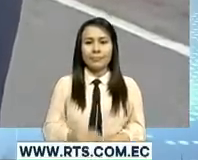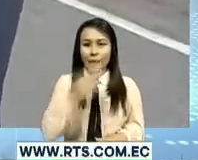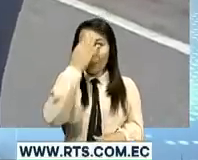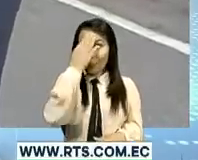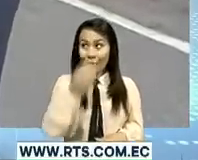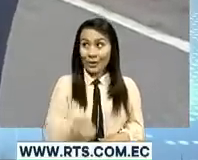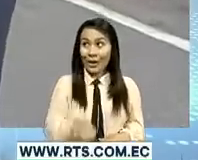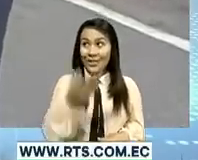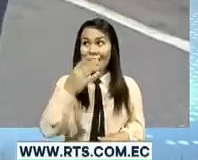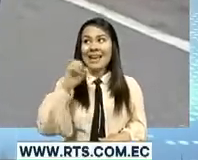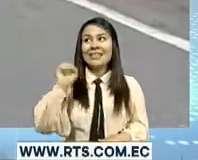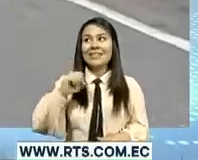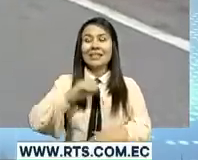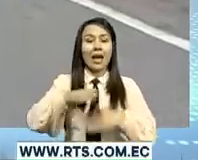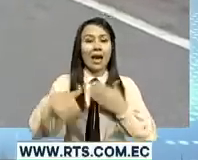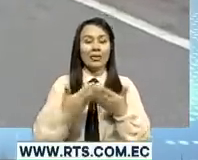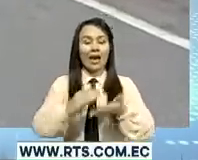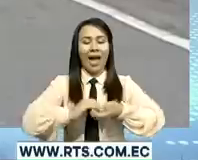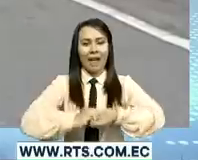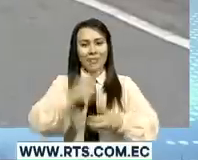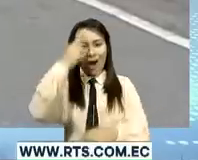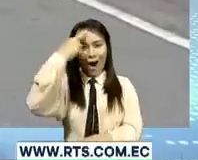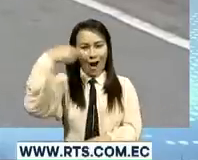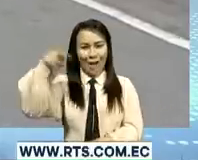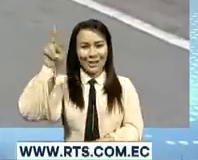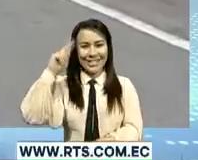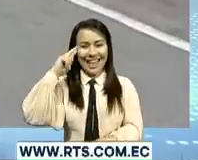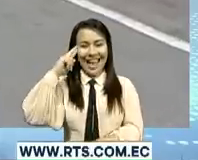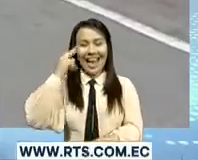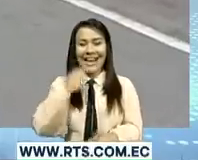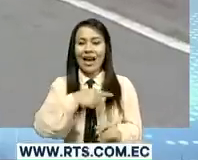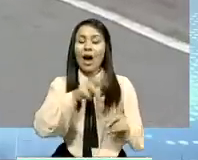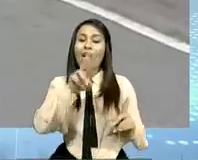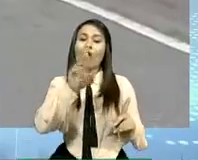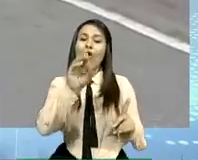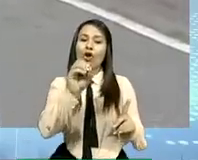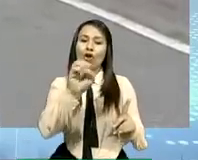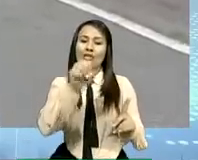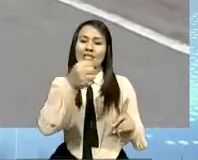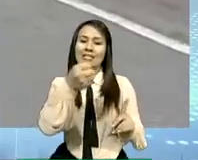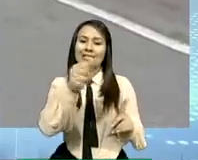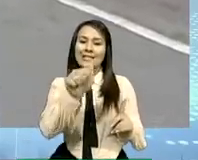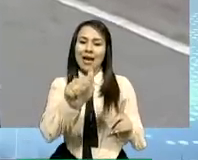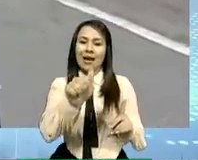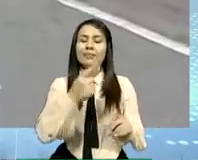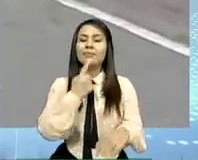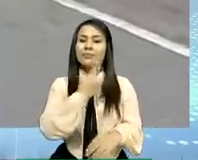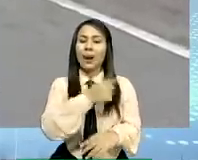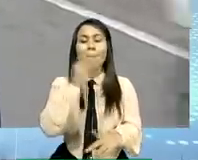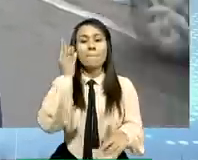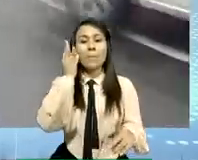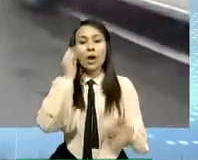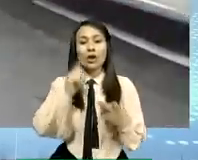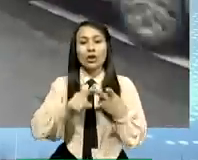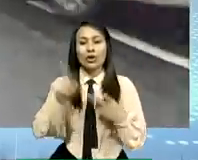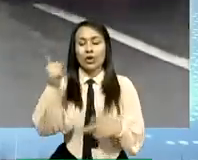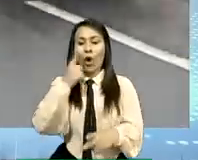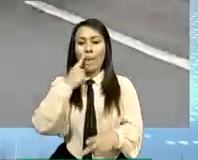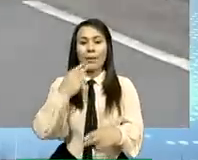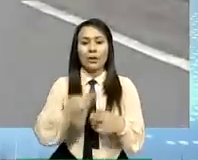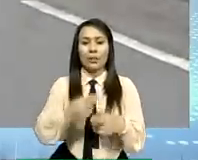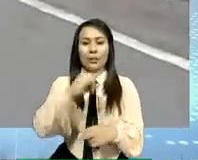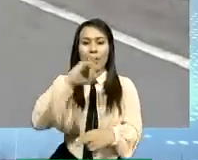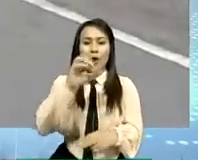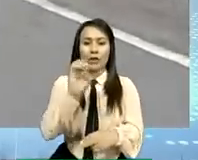Mi querida Rosita, amigos televidentes, el saludo cordial y correspondiente, iniciando la semana de esta forma, con un clima bastante fresco,